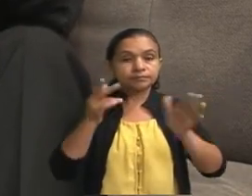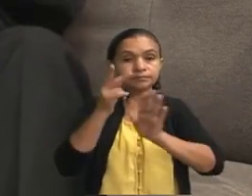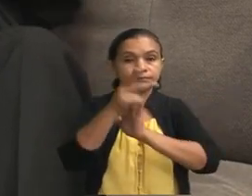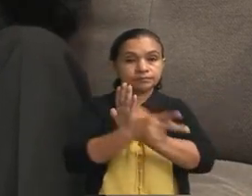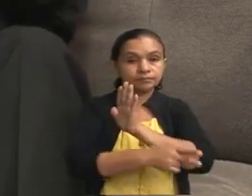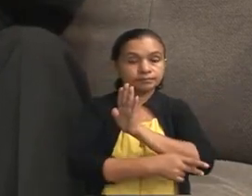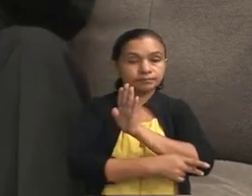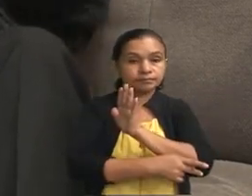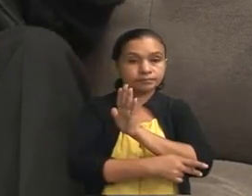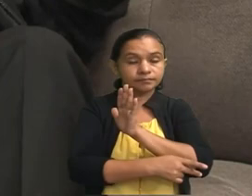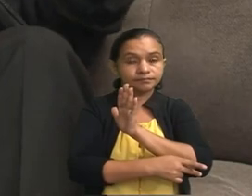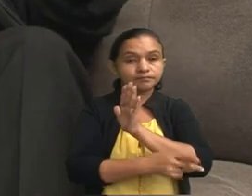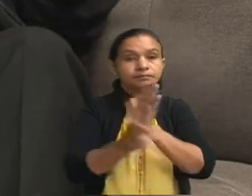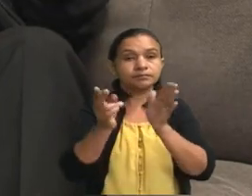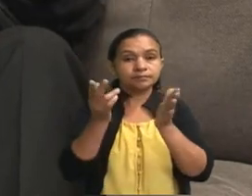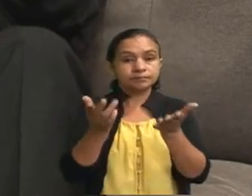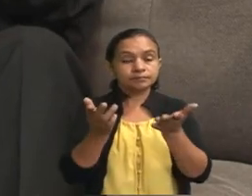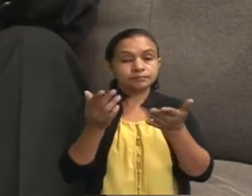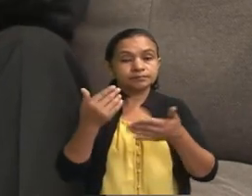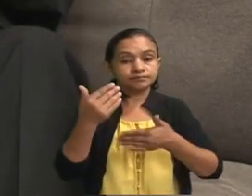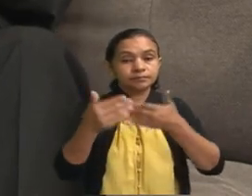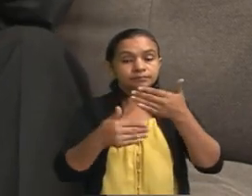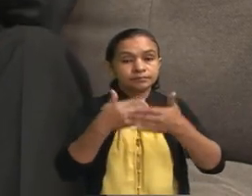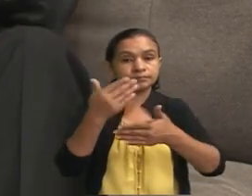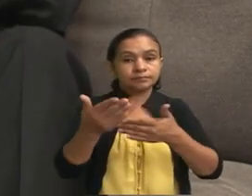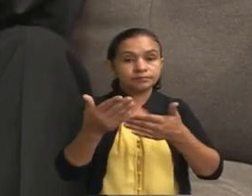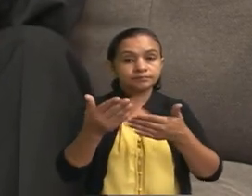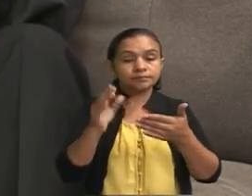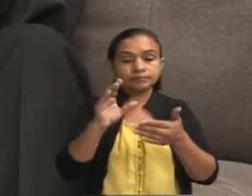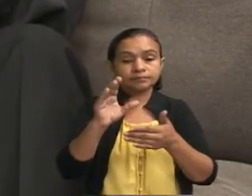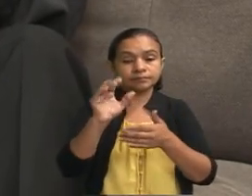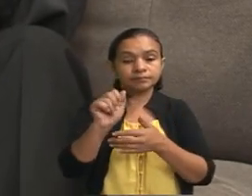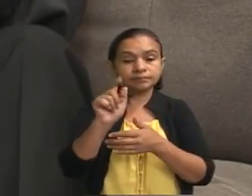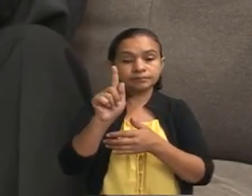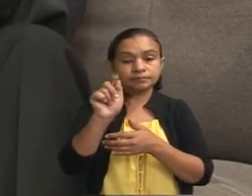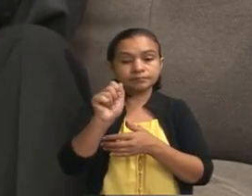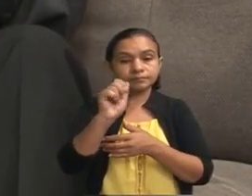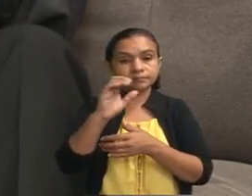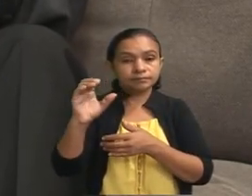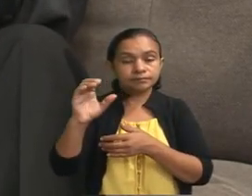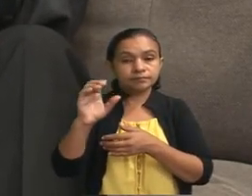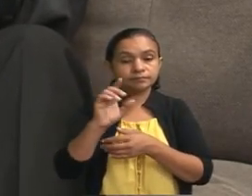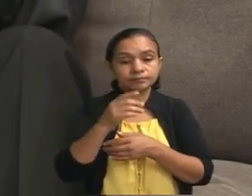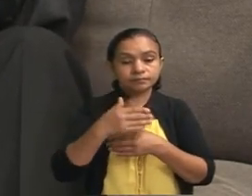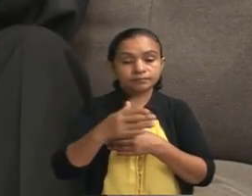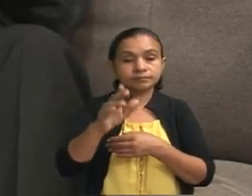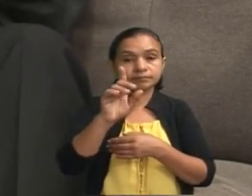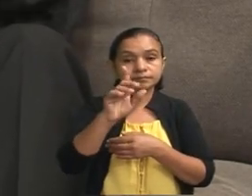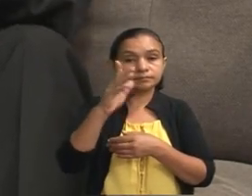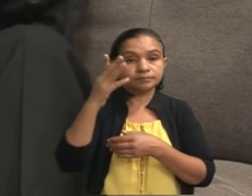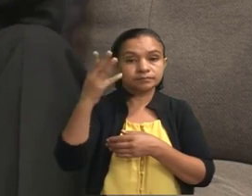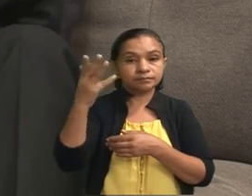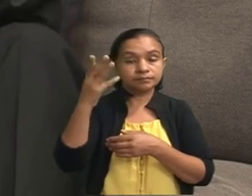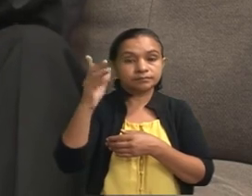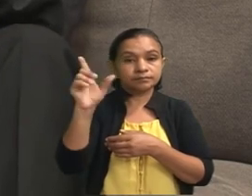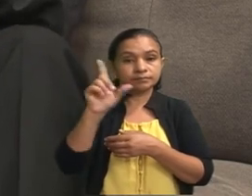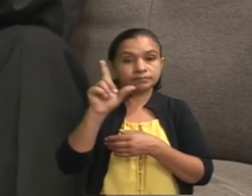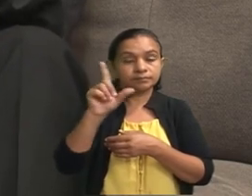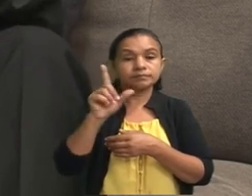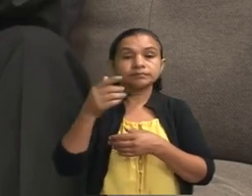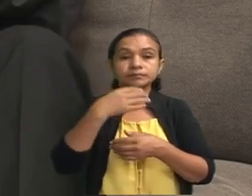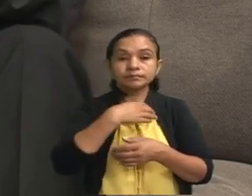países a la luz de ese procedimiento que el CATAC va a implementar el día 19. En el caso